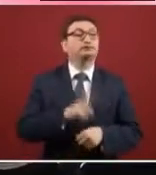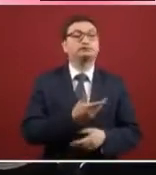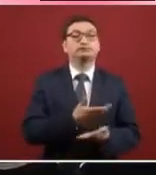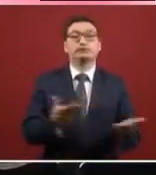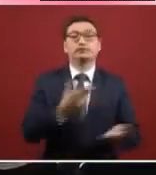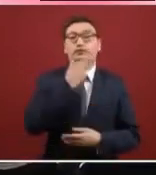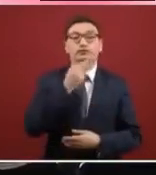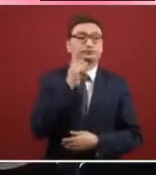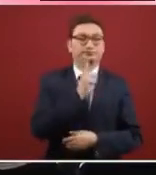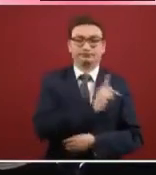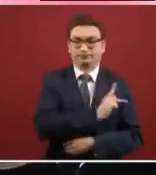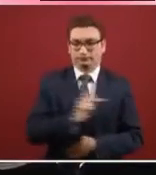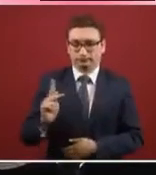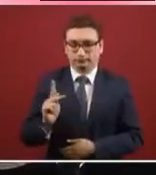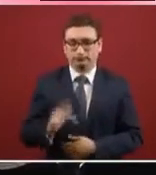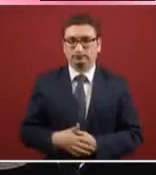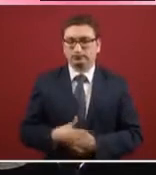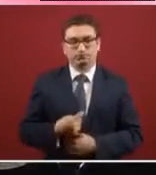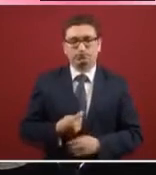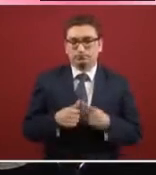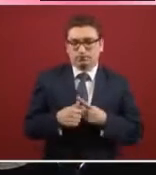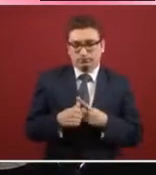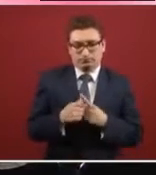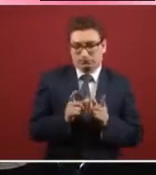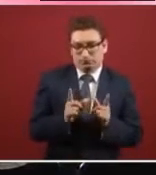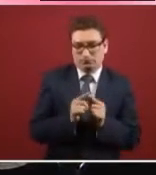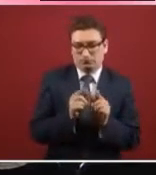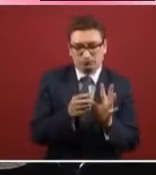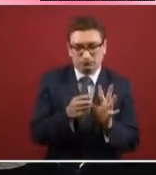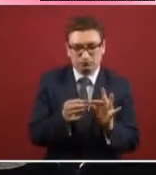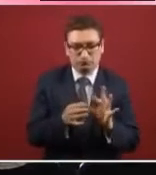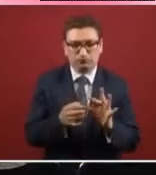todos. Primero, si me permiten, un comentario breve sobre